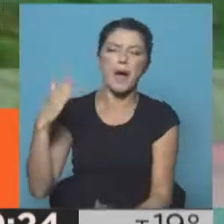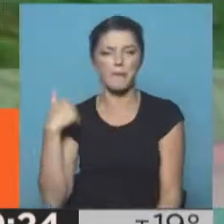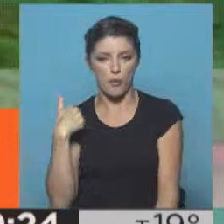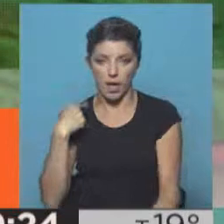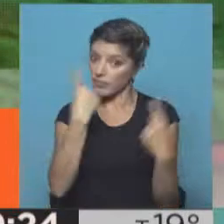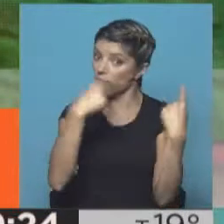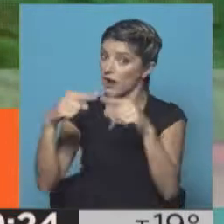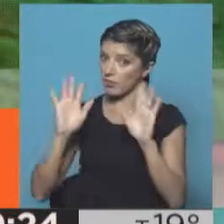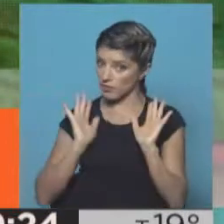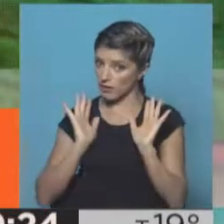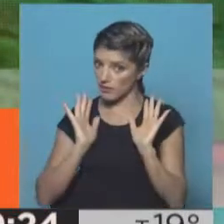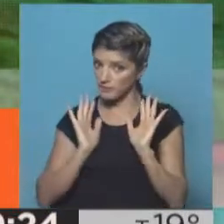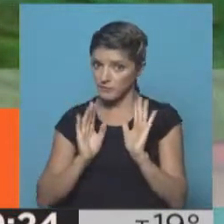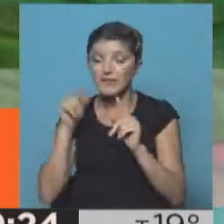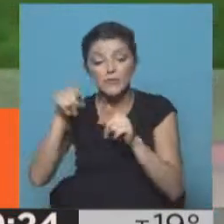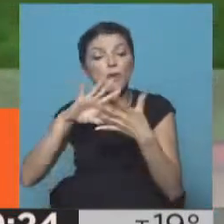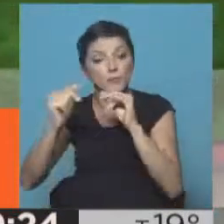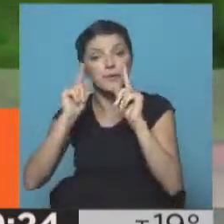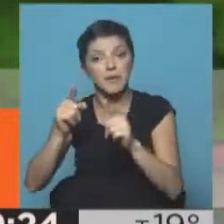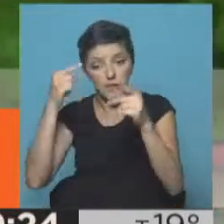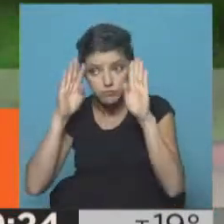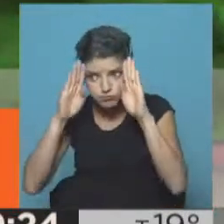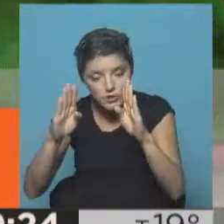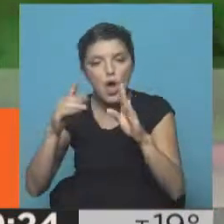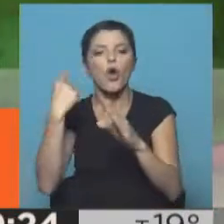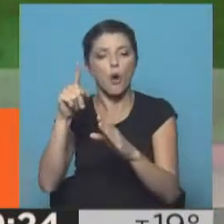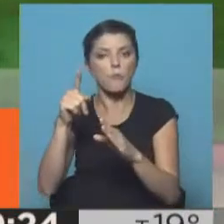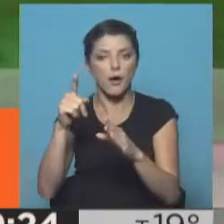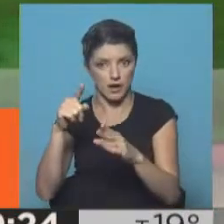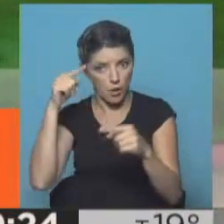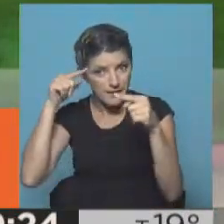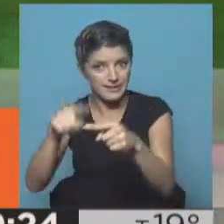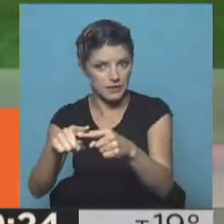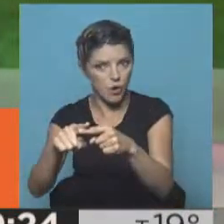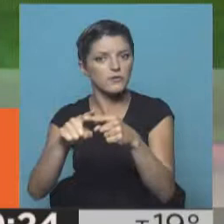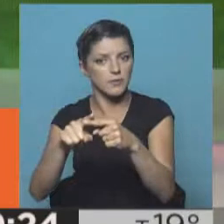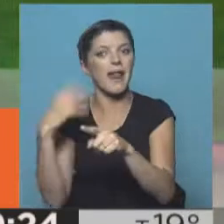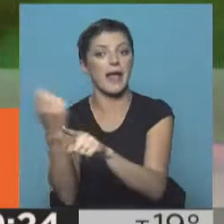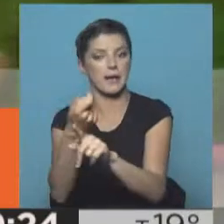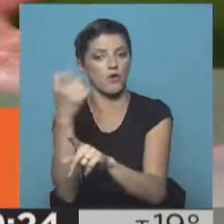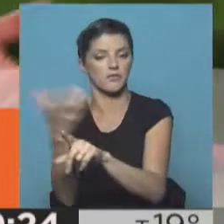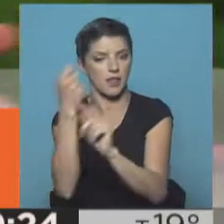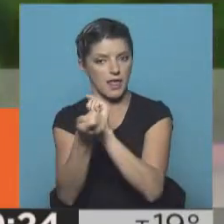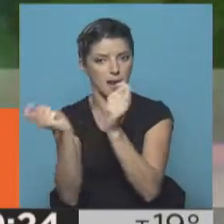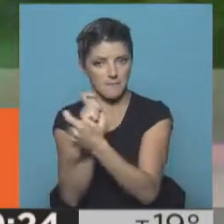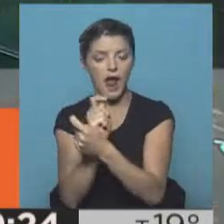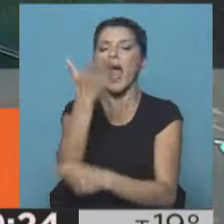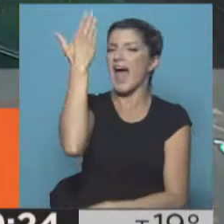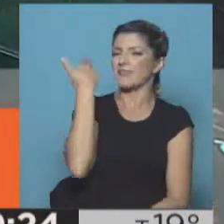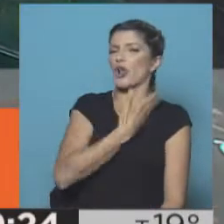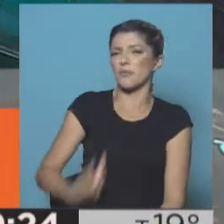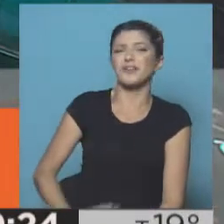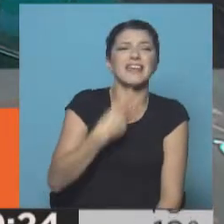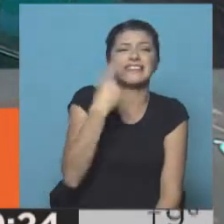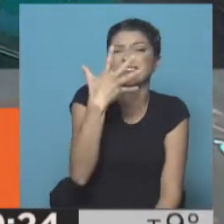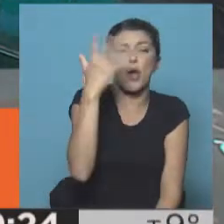accionar, decir, encarar programas por este lado, por este lado. No, al revés. El gobierno anterior hizo todo mal en términos del INDEC. Llegó a decir que había 5% de pobreza, lo cual es un